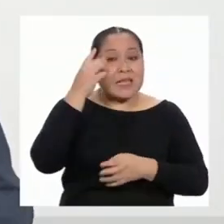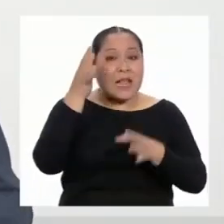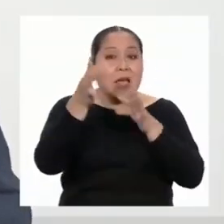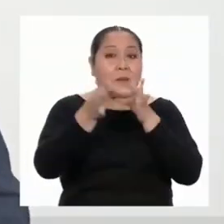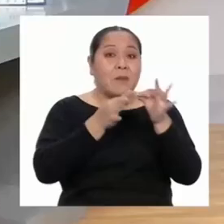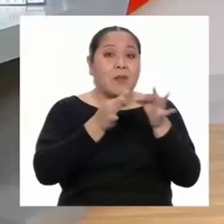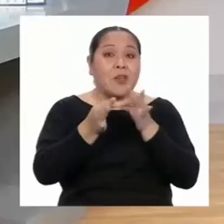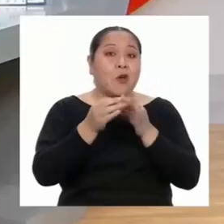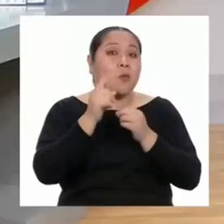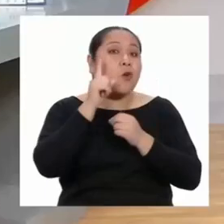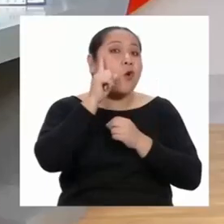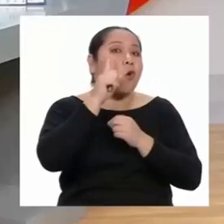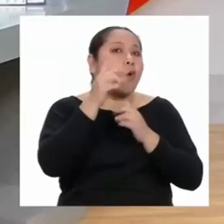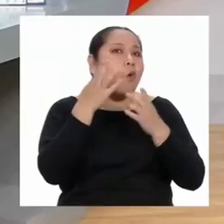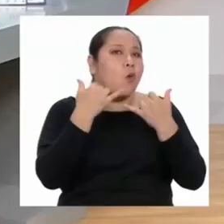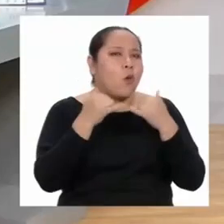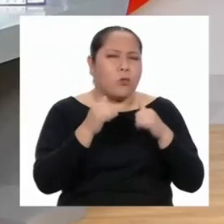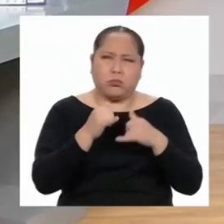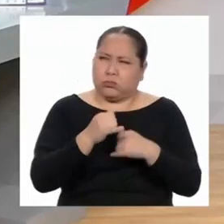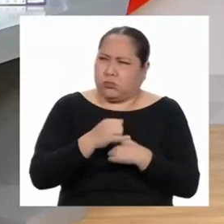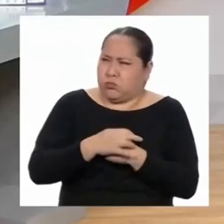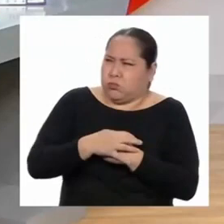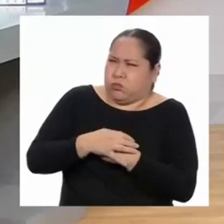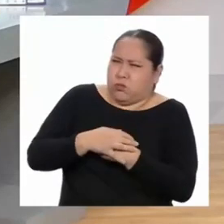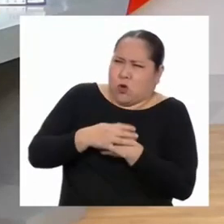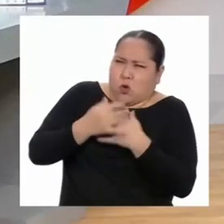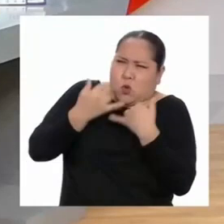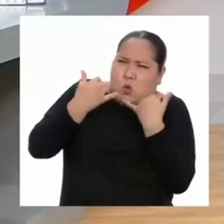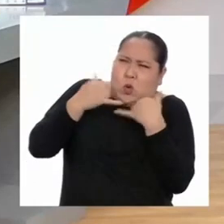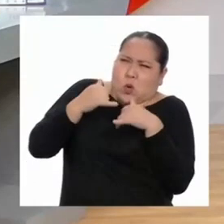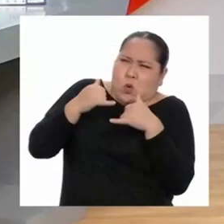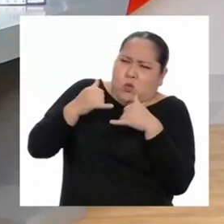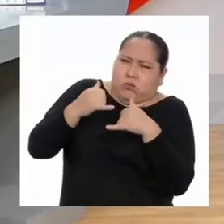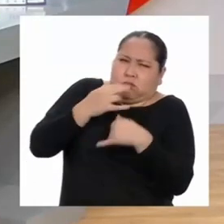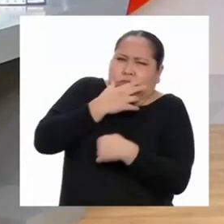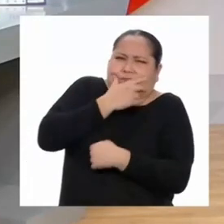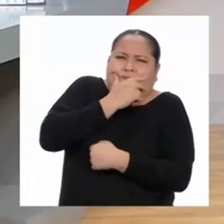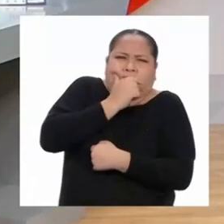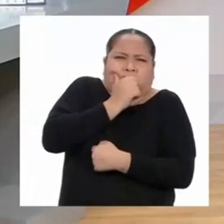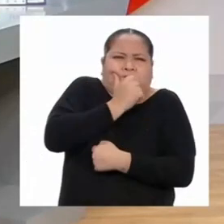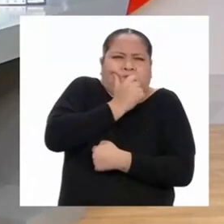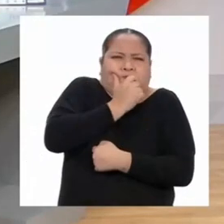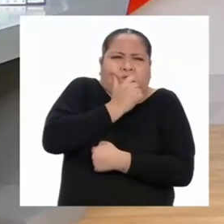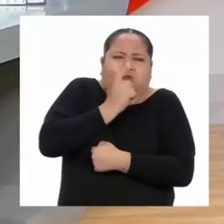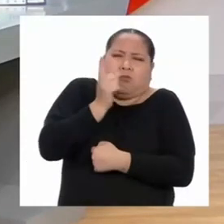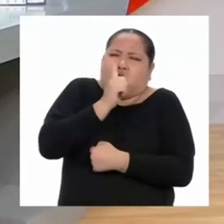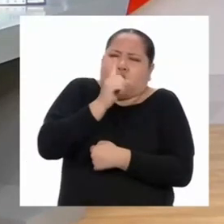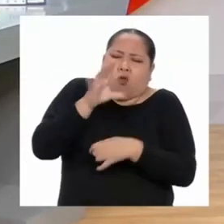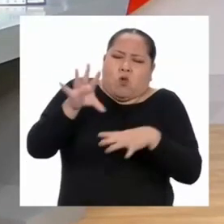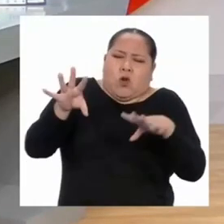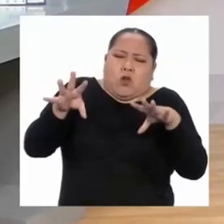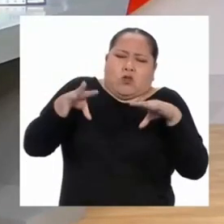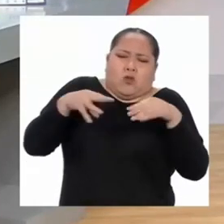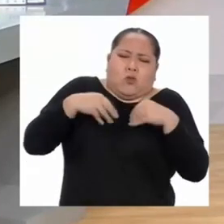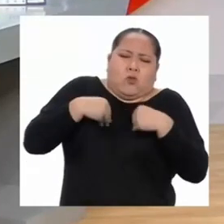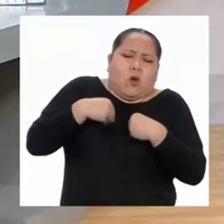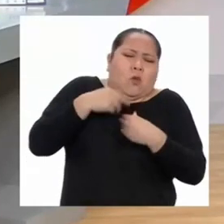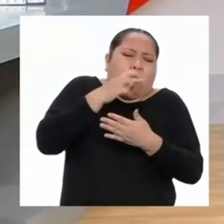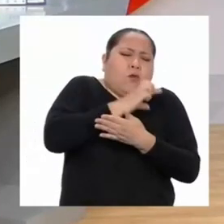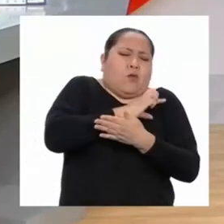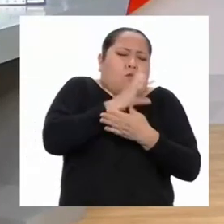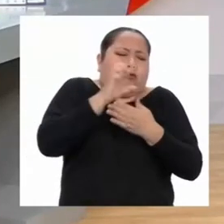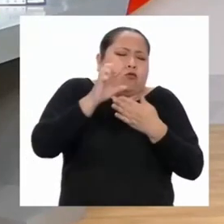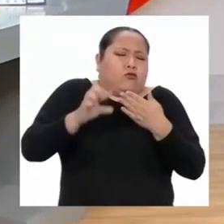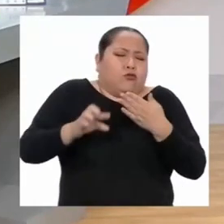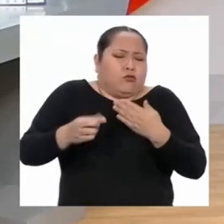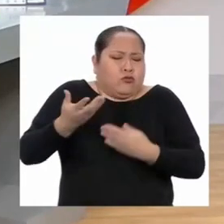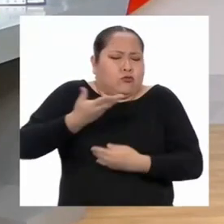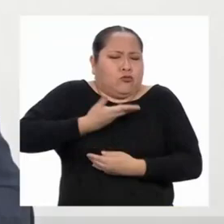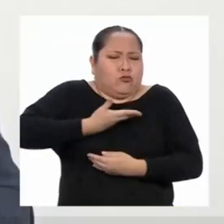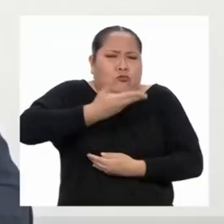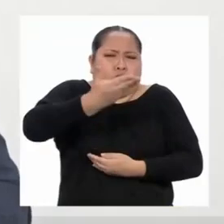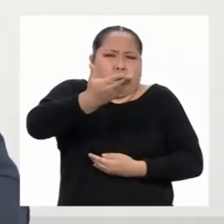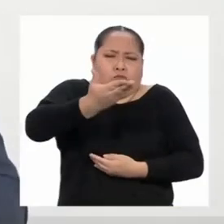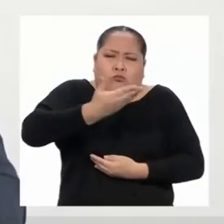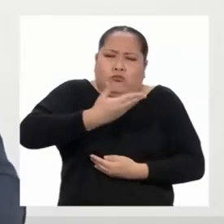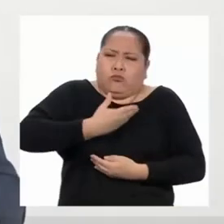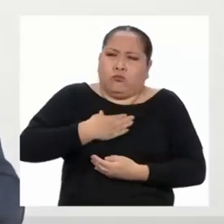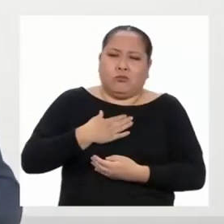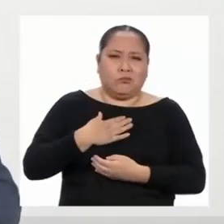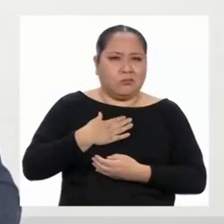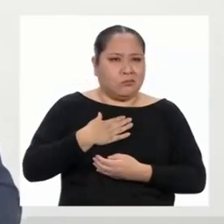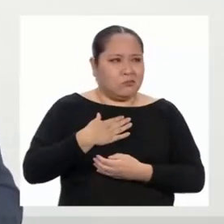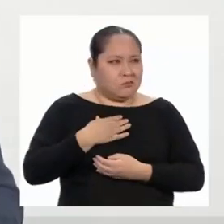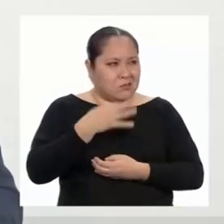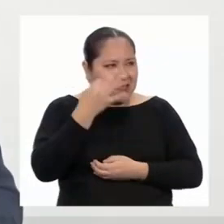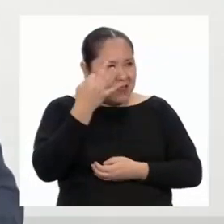con un juego? ¿Un juego? Eso es inaceptable para profesionales como nosotras y nosotros.